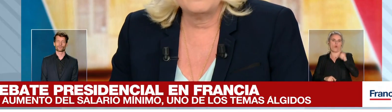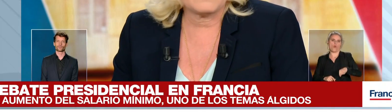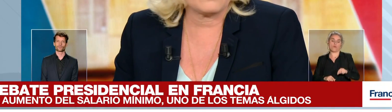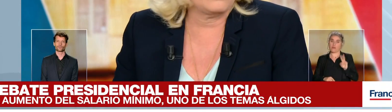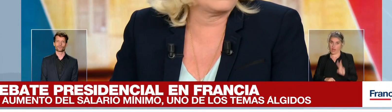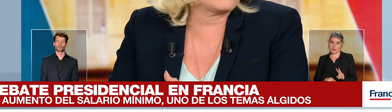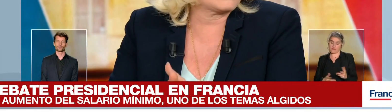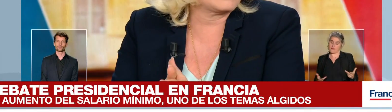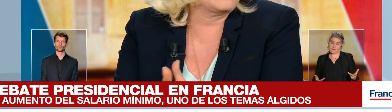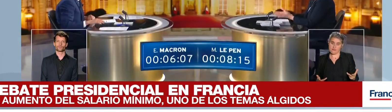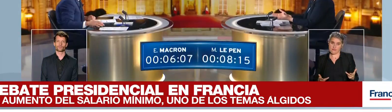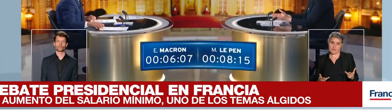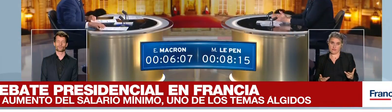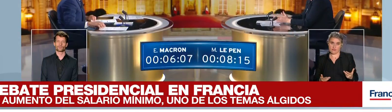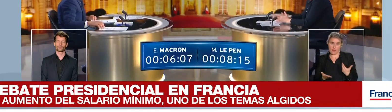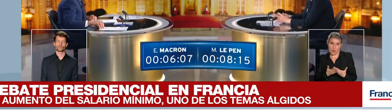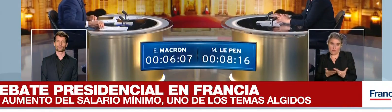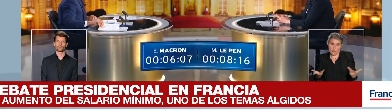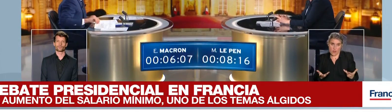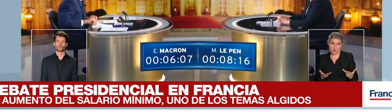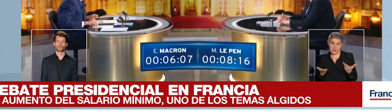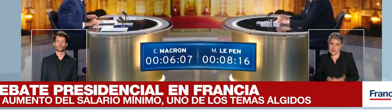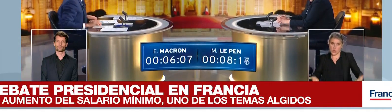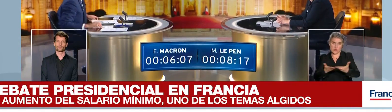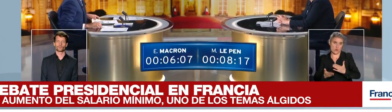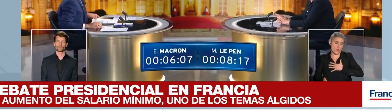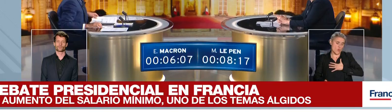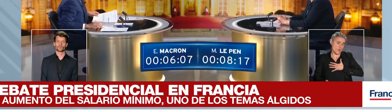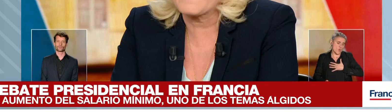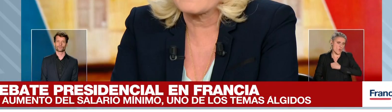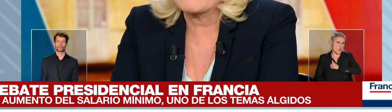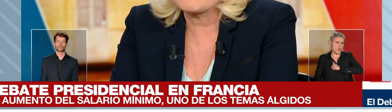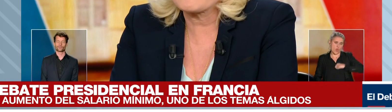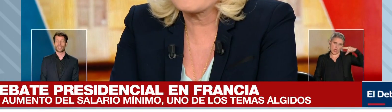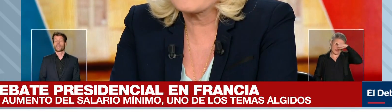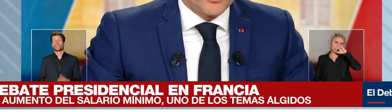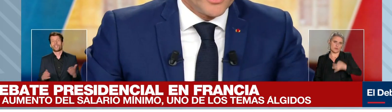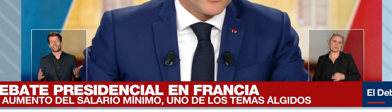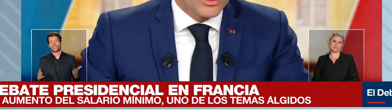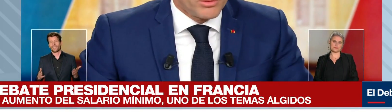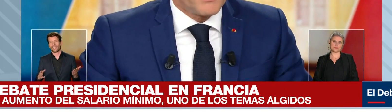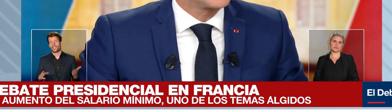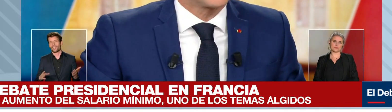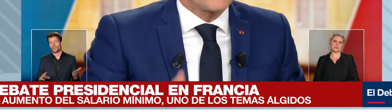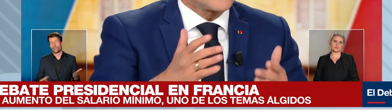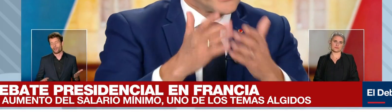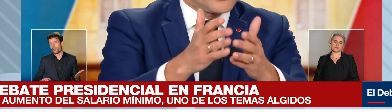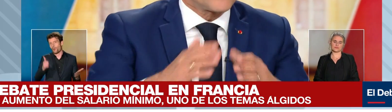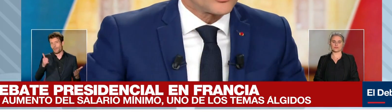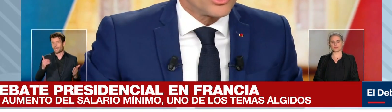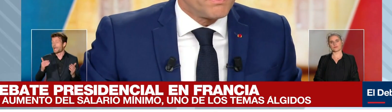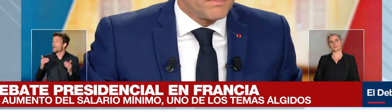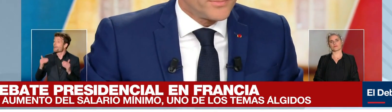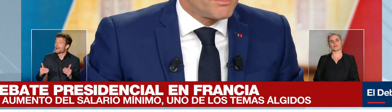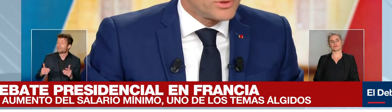implantarse muy rápidamente también, porque esto demuestra que la situación es muy difícil. Primero que todo, la felicito que a